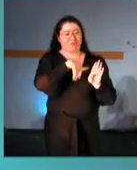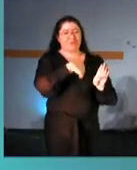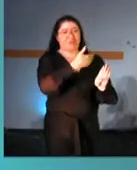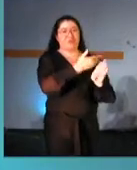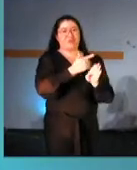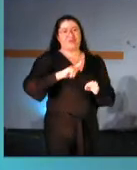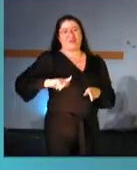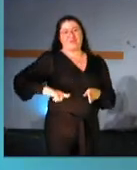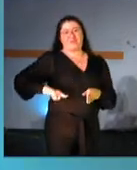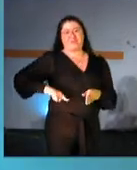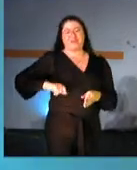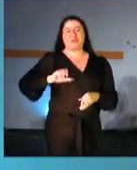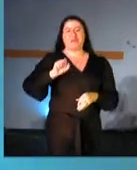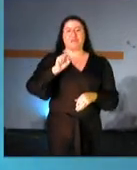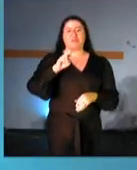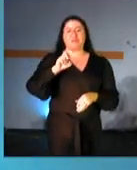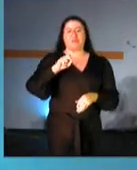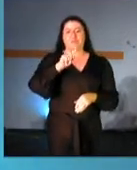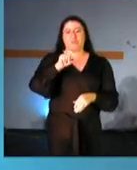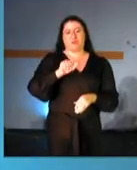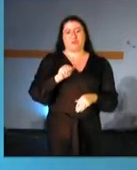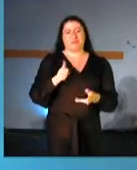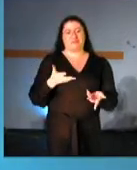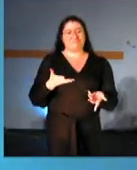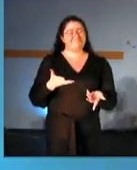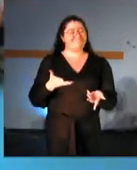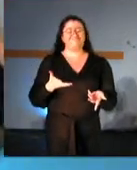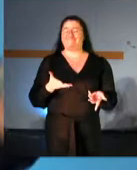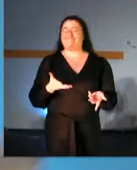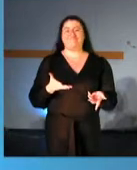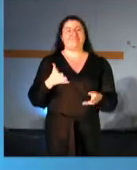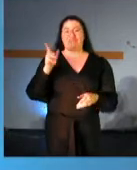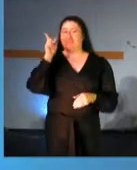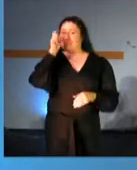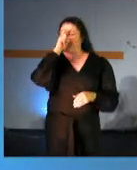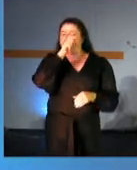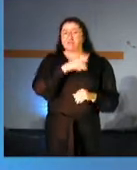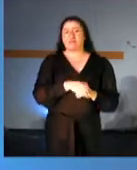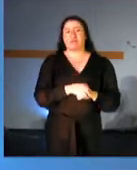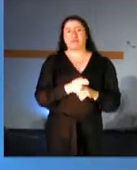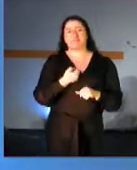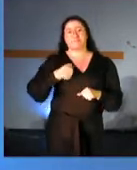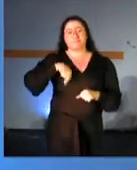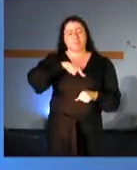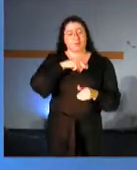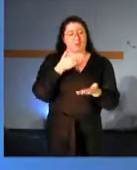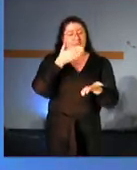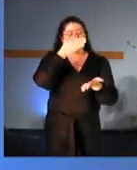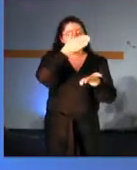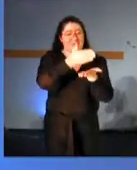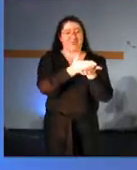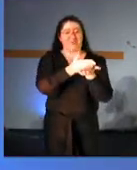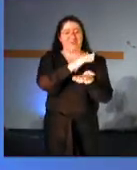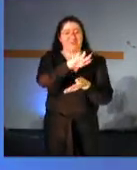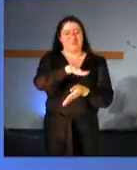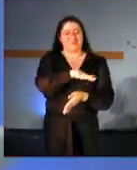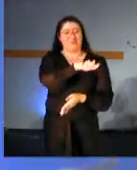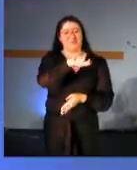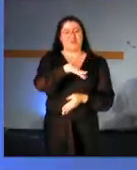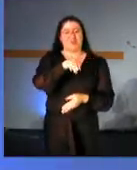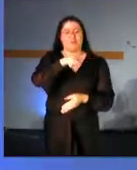Somoza. Cuando entramos a los barrios orientales de Managua, apenas